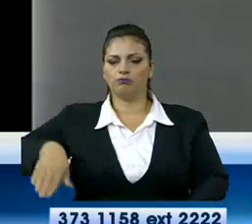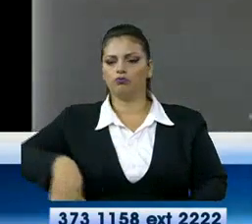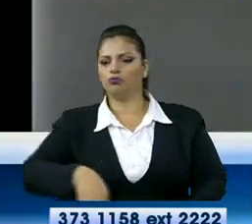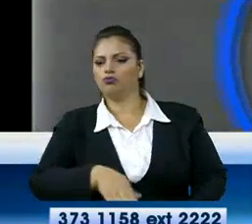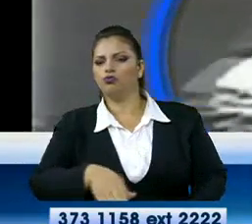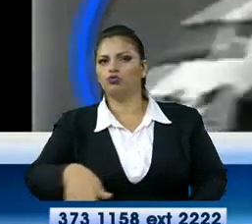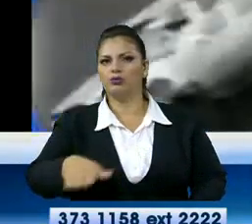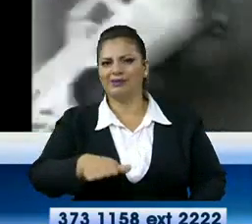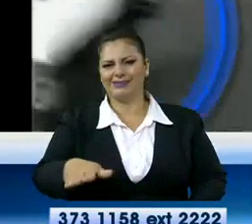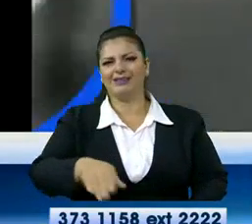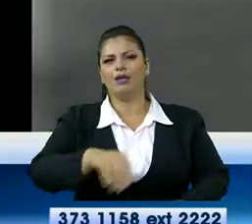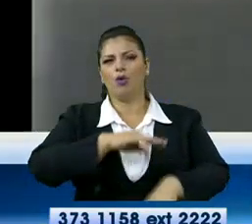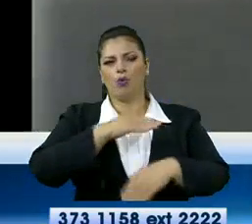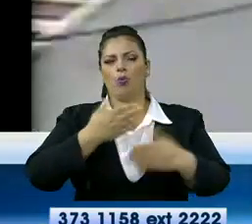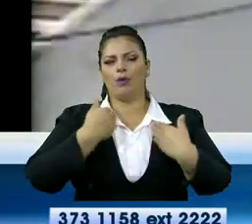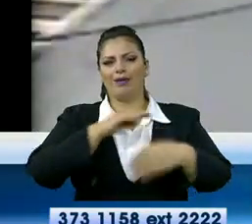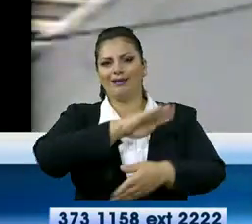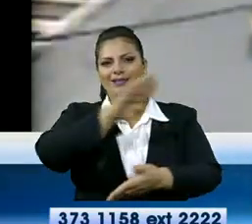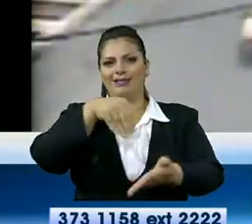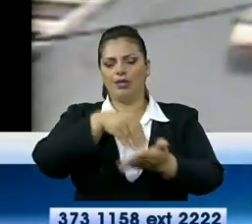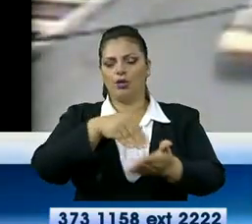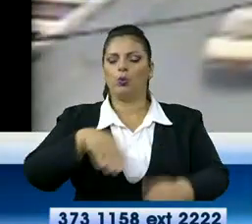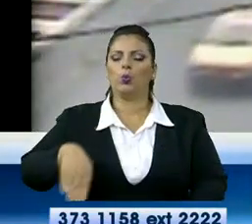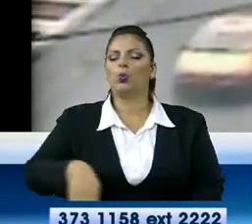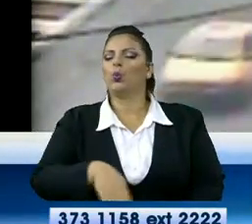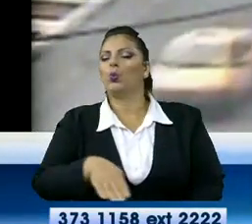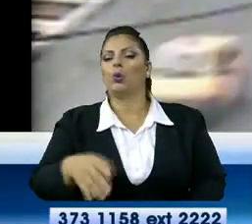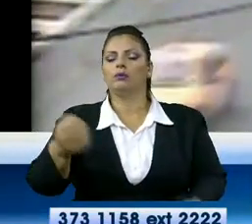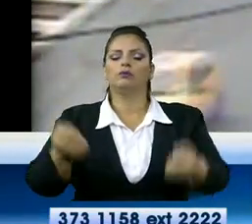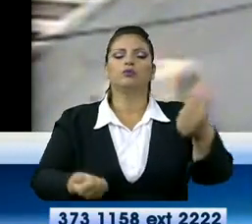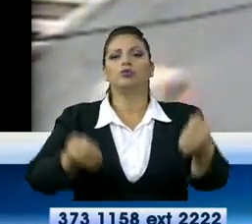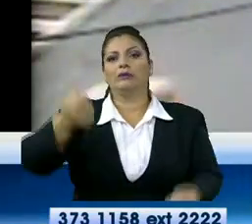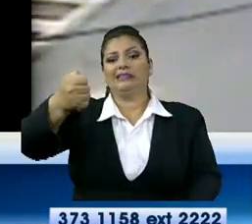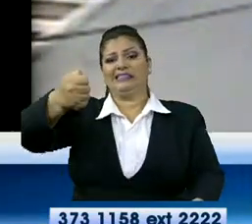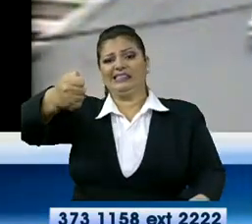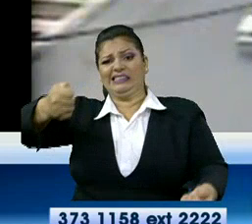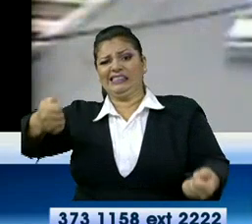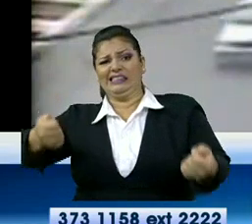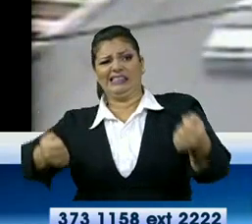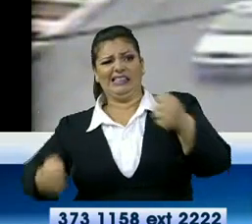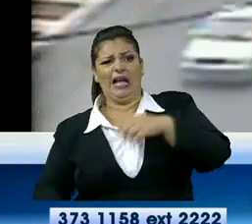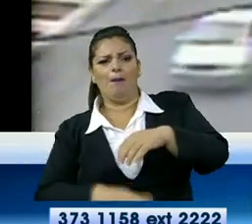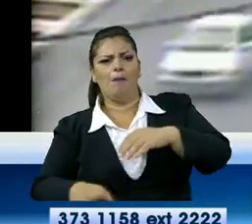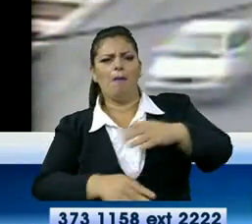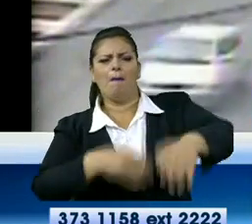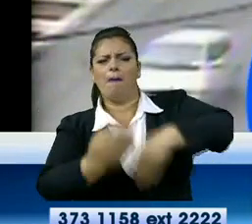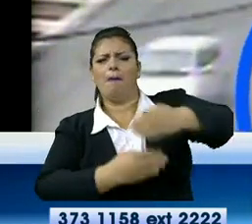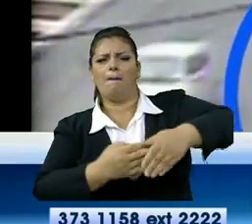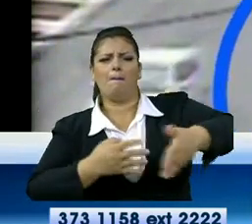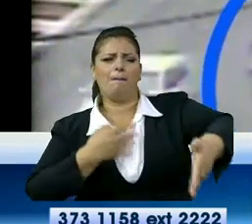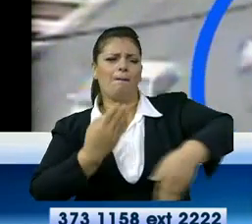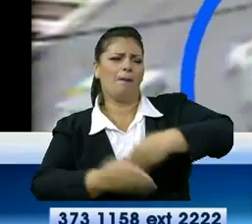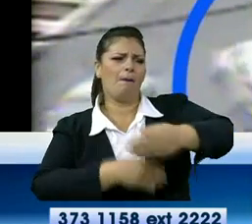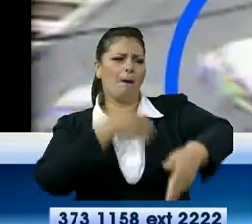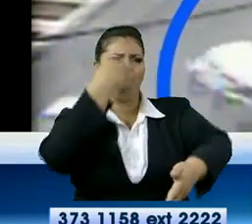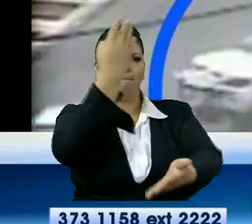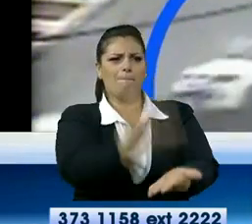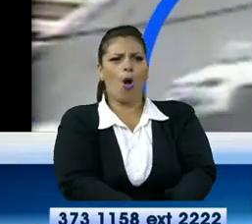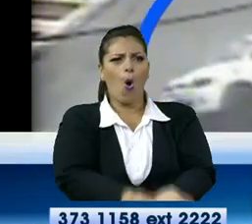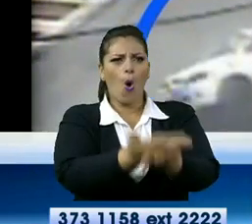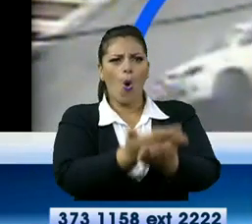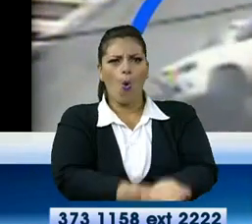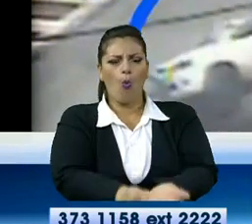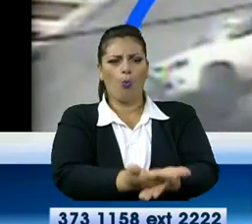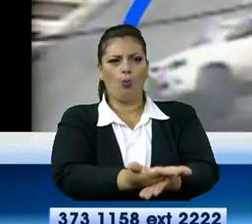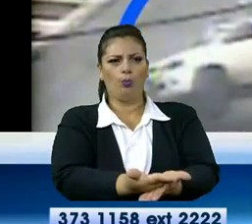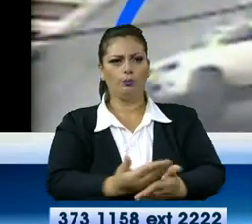centro pierde el control y se estrella contra el parterre central. Tras el volcamiento, cae en el carril contrario, quedando